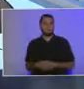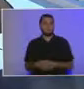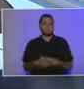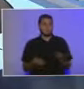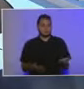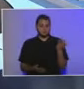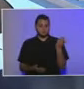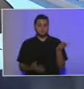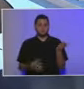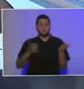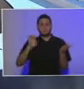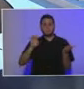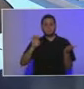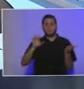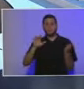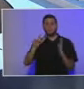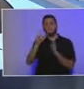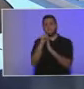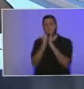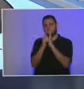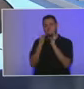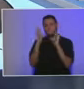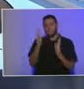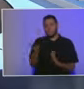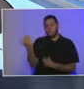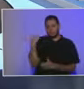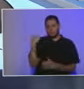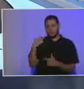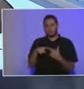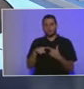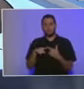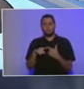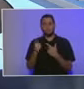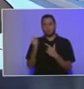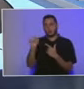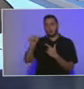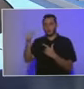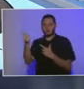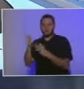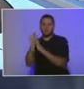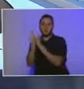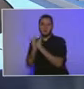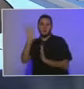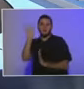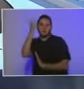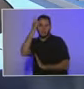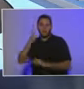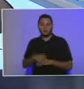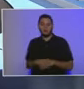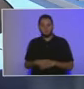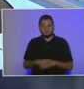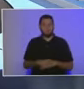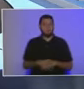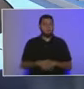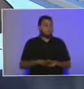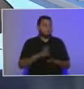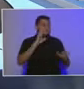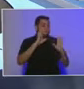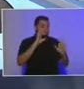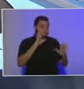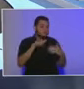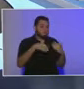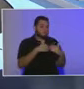fiscal especial independiente, y don Osvaldo Carlos, ex fiscal federal. ¿Cómo están los dos? Muy bien. Buenas noches a todos. Saludos.